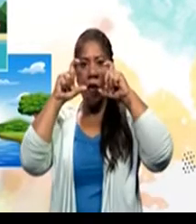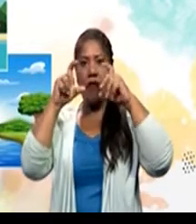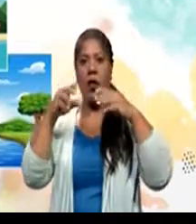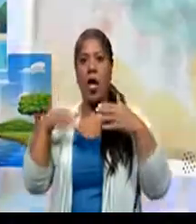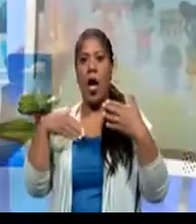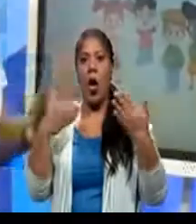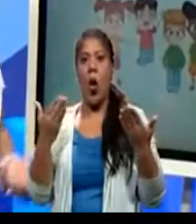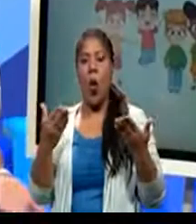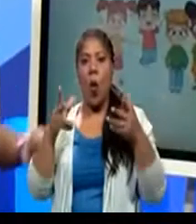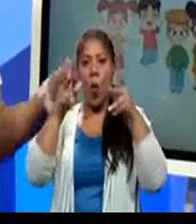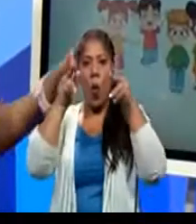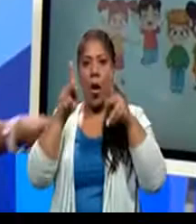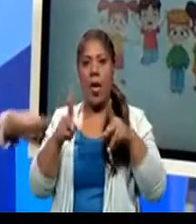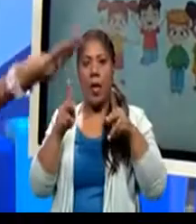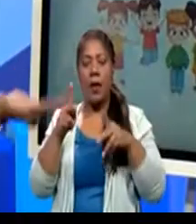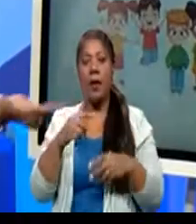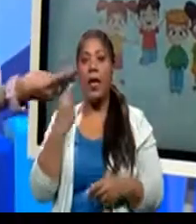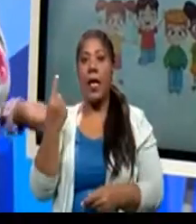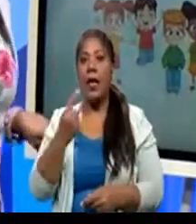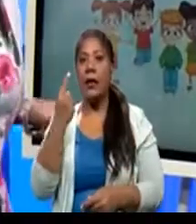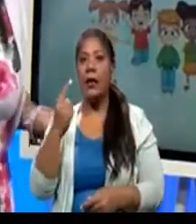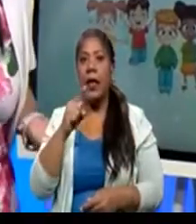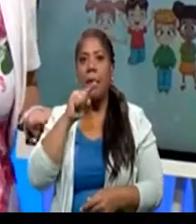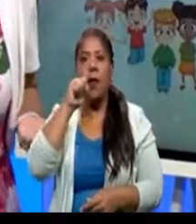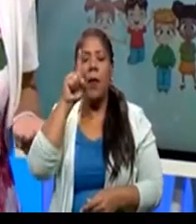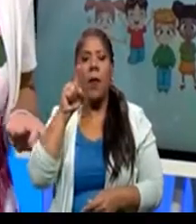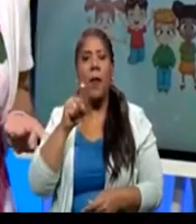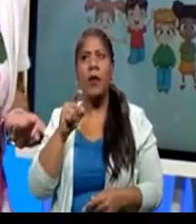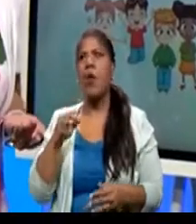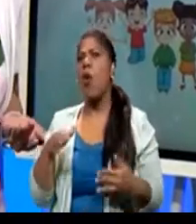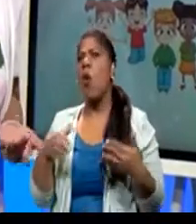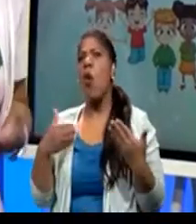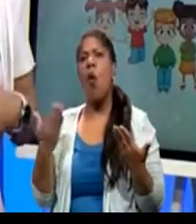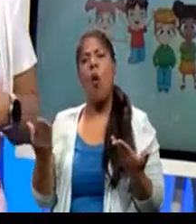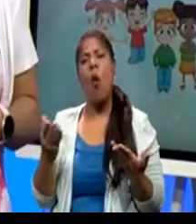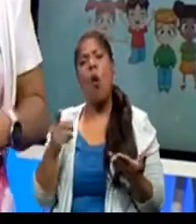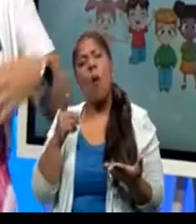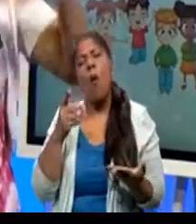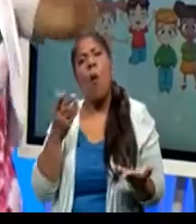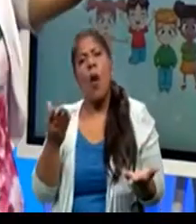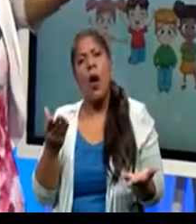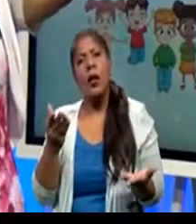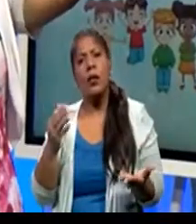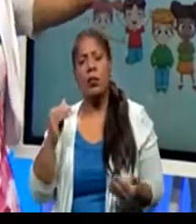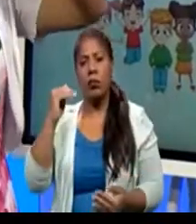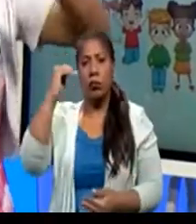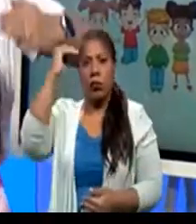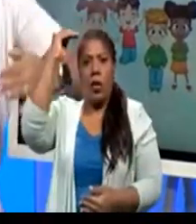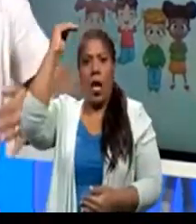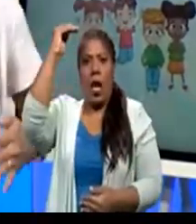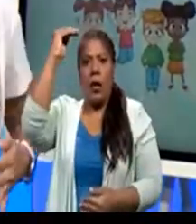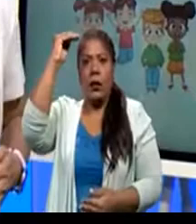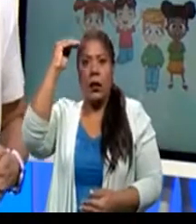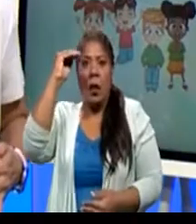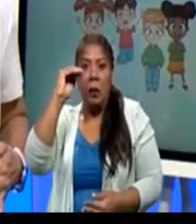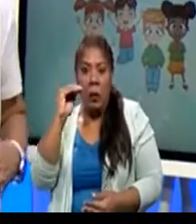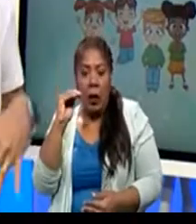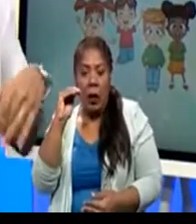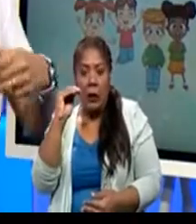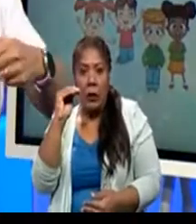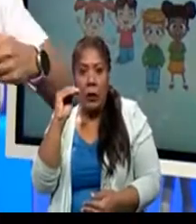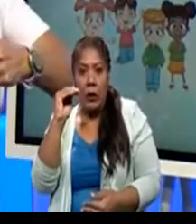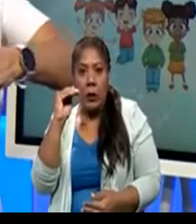persona? Siempre vamos a preguntar cómo es la persona. Si es alta, si es